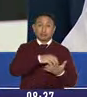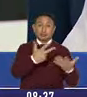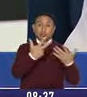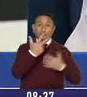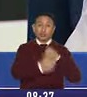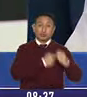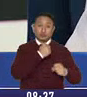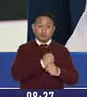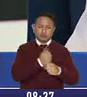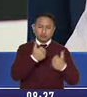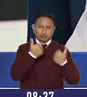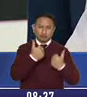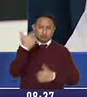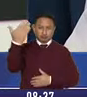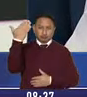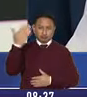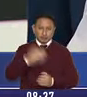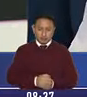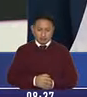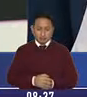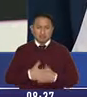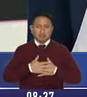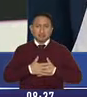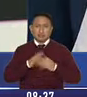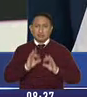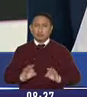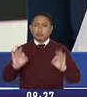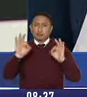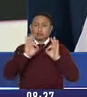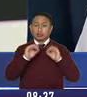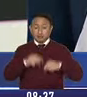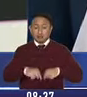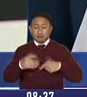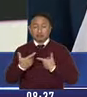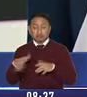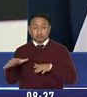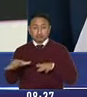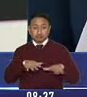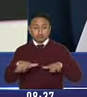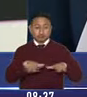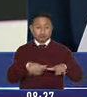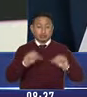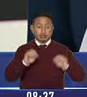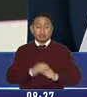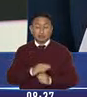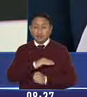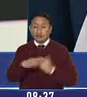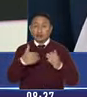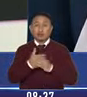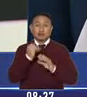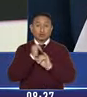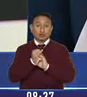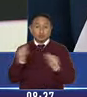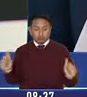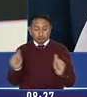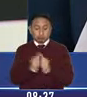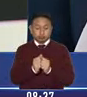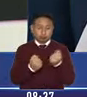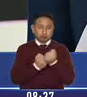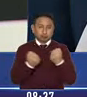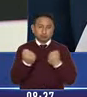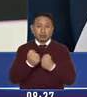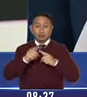de éxitos en la alcaldía de Cayambe, para mí es importante coordinar, hacer una minga institucional con los distintos